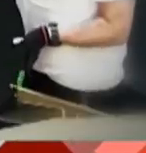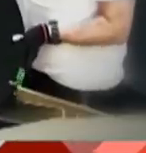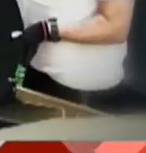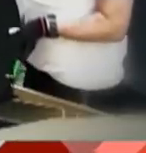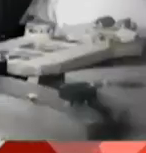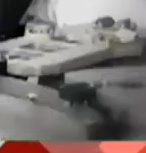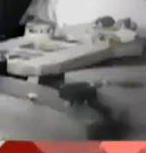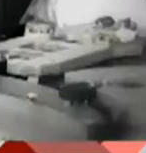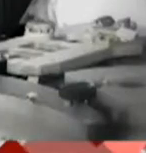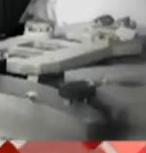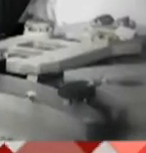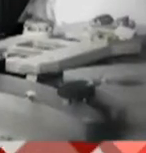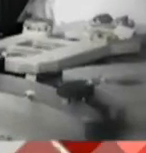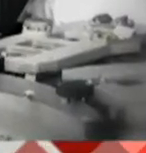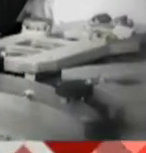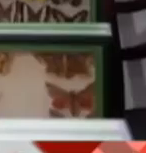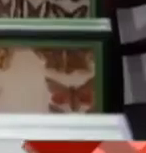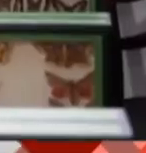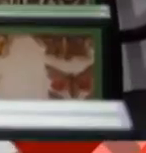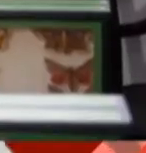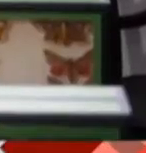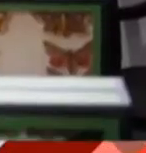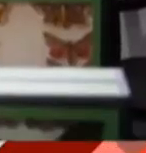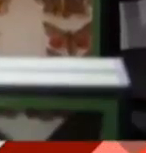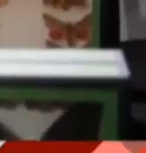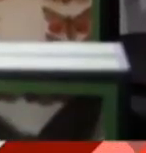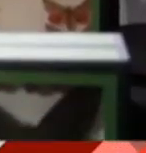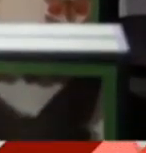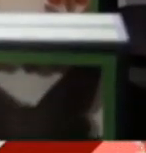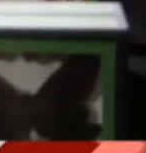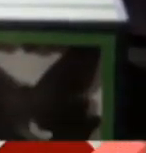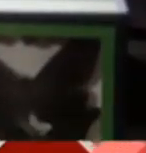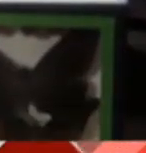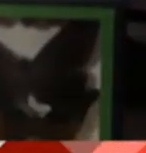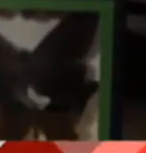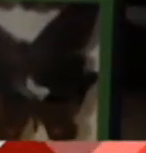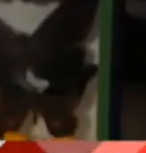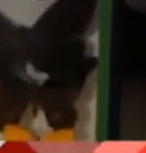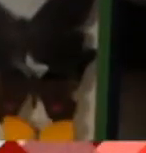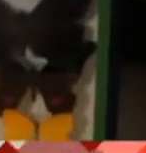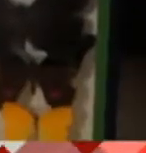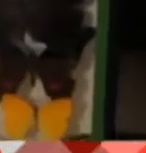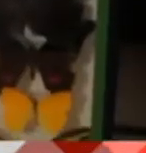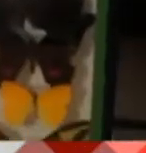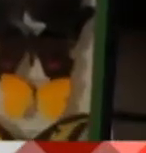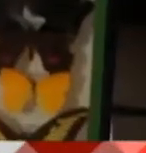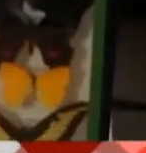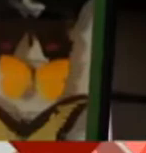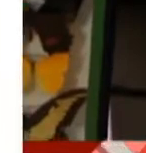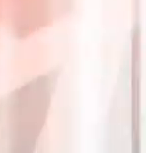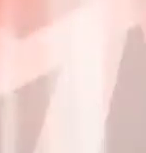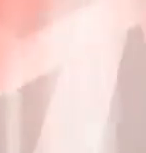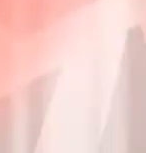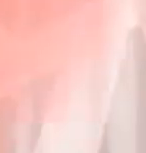busca de generar puentes entre la población y las comunidades científicas y culturales.